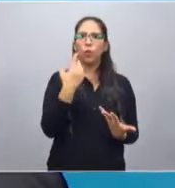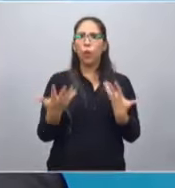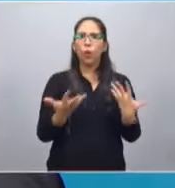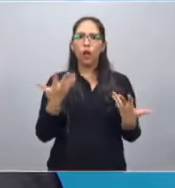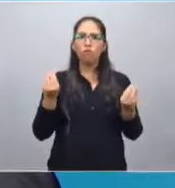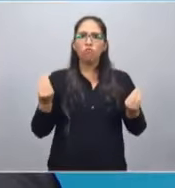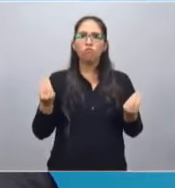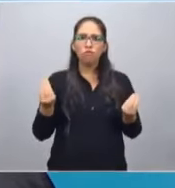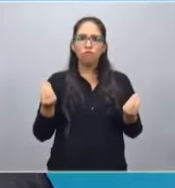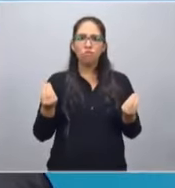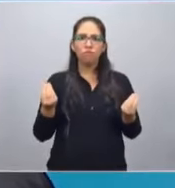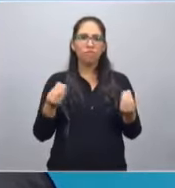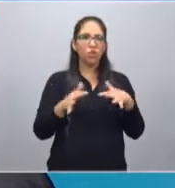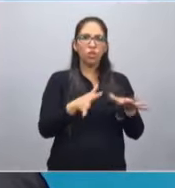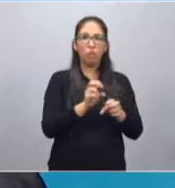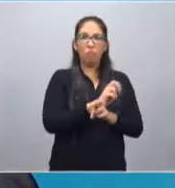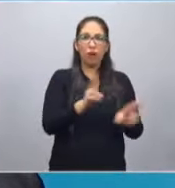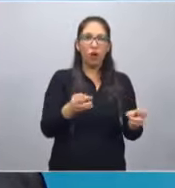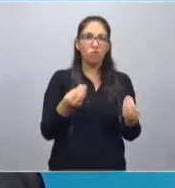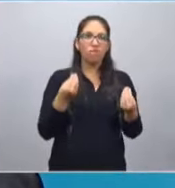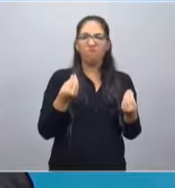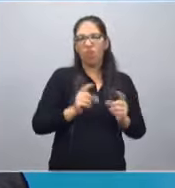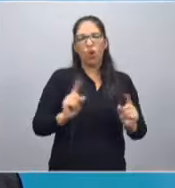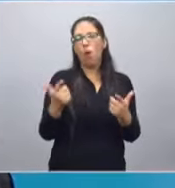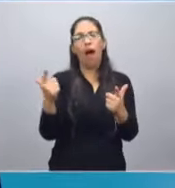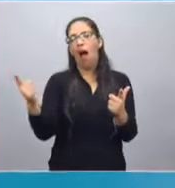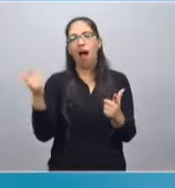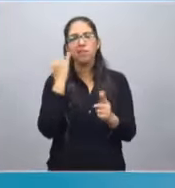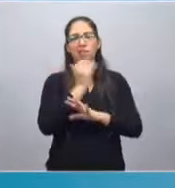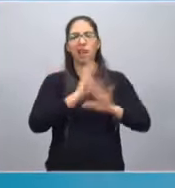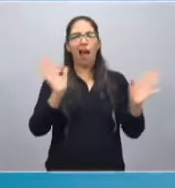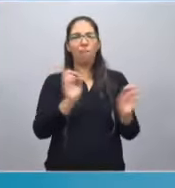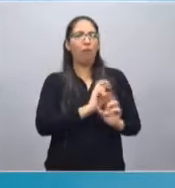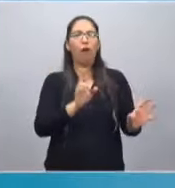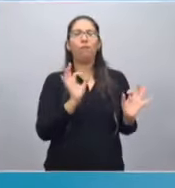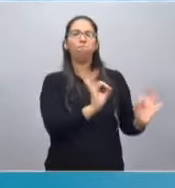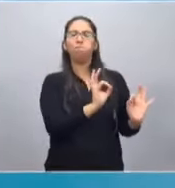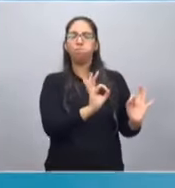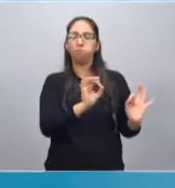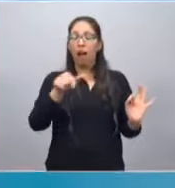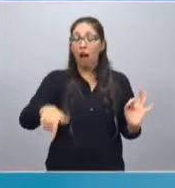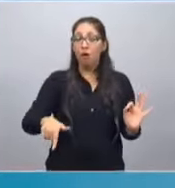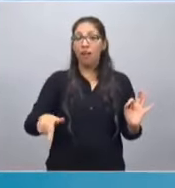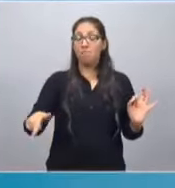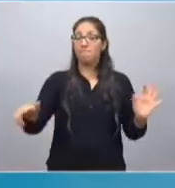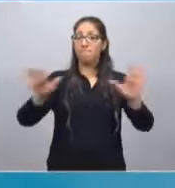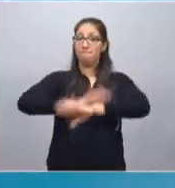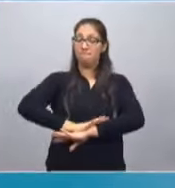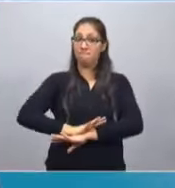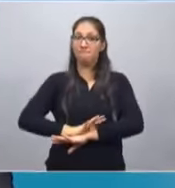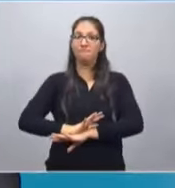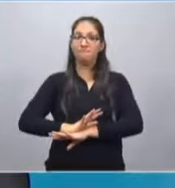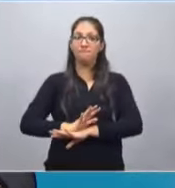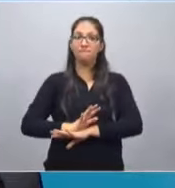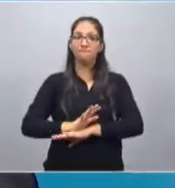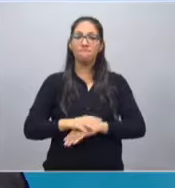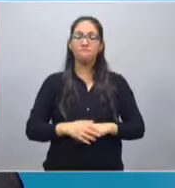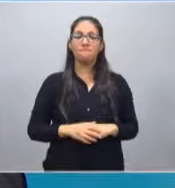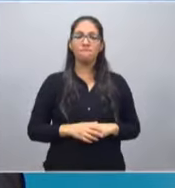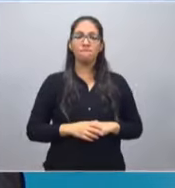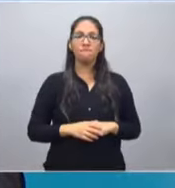una situación peor que esta pasamos la pandemia y Hoy estamos viendo quiero ser muy claro con esto que a